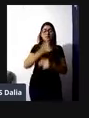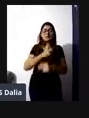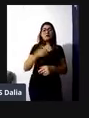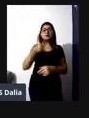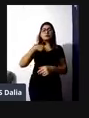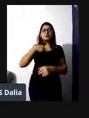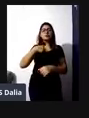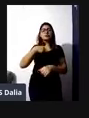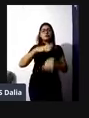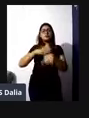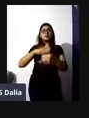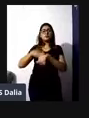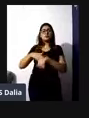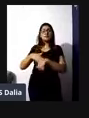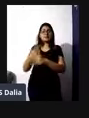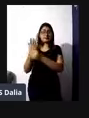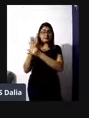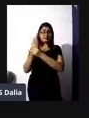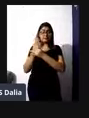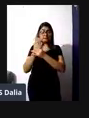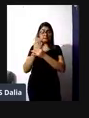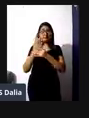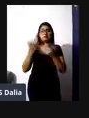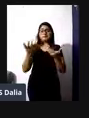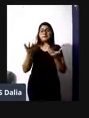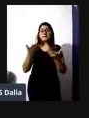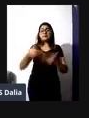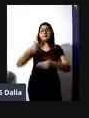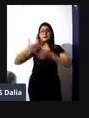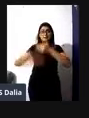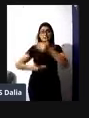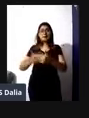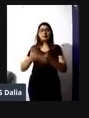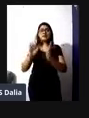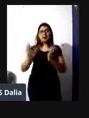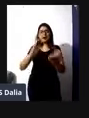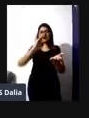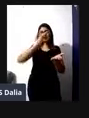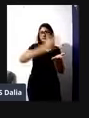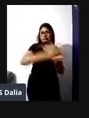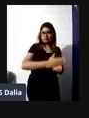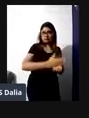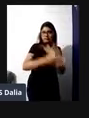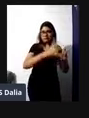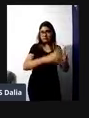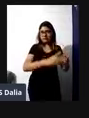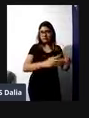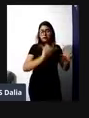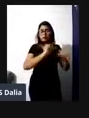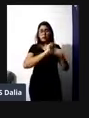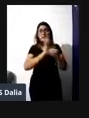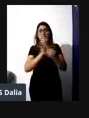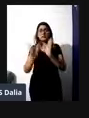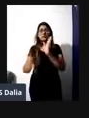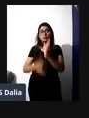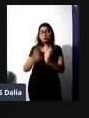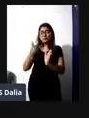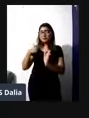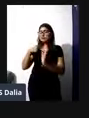que posterior a esta contingencia pues venga ahí un desequilibrio emocional muy fuerte, el regresar a la